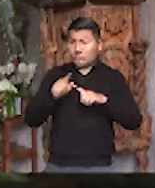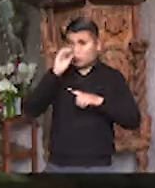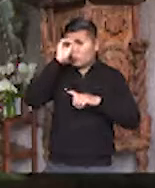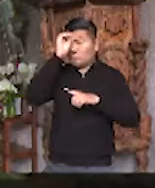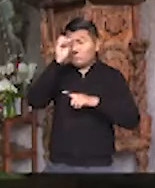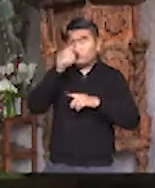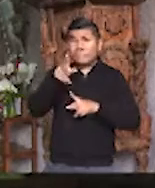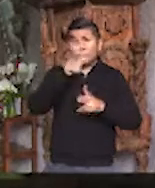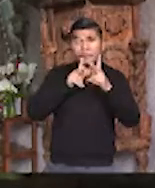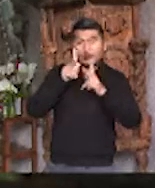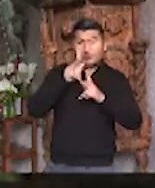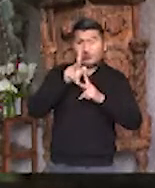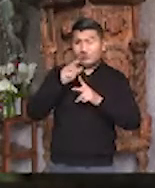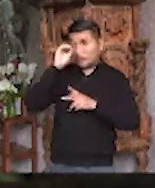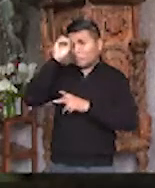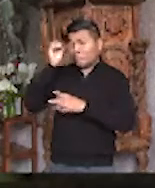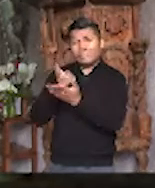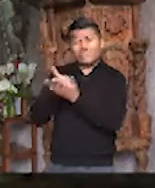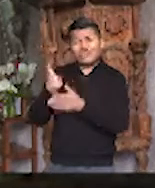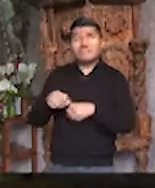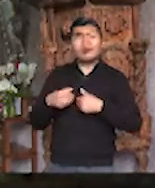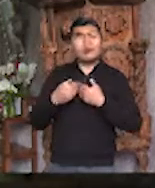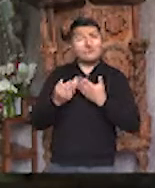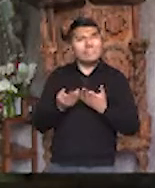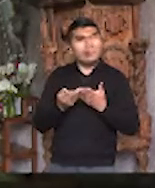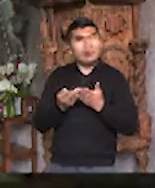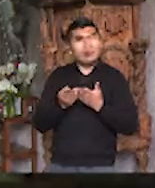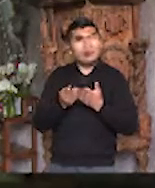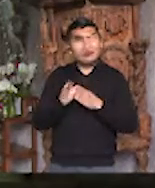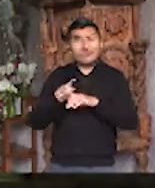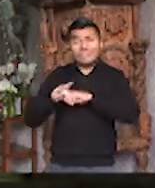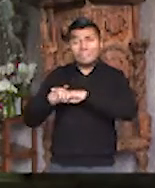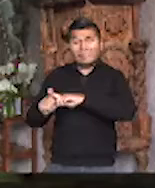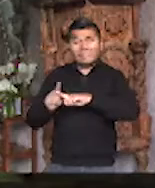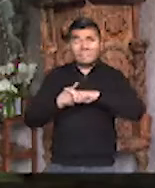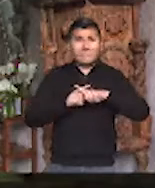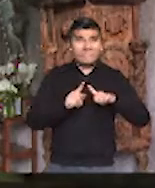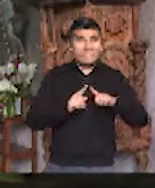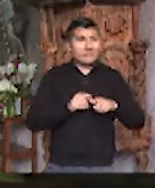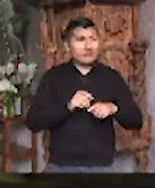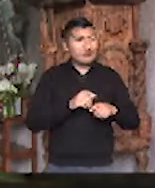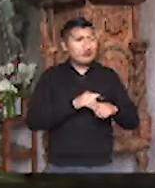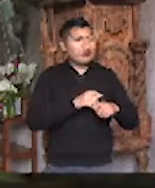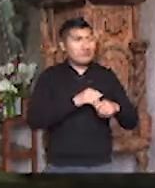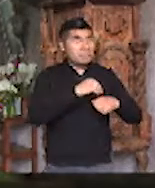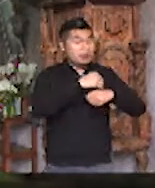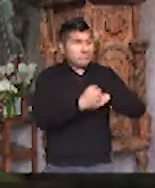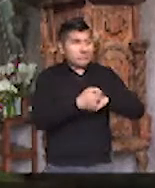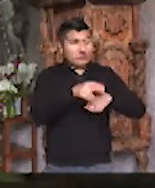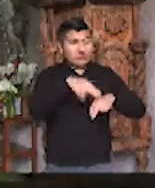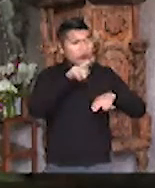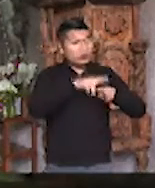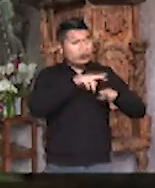de la gente y la verdad como distinguir entre los panes comunes